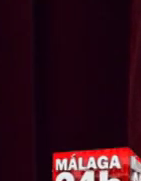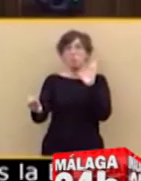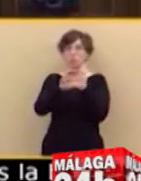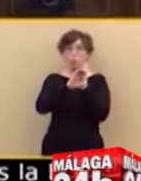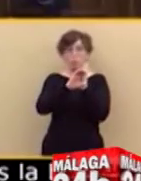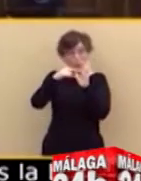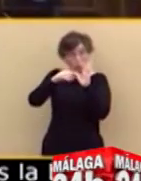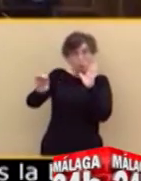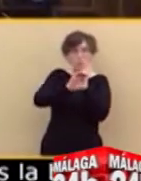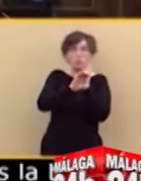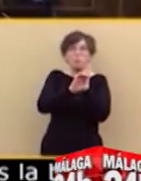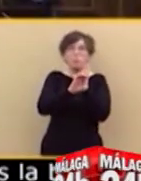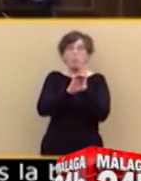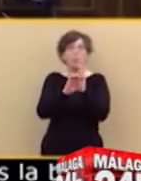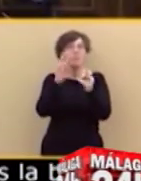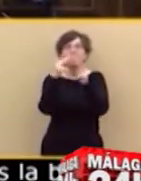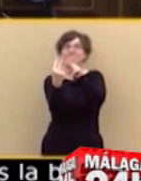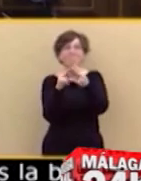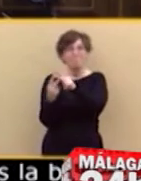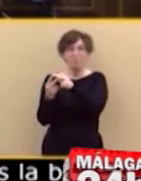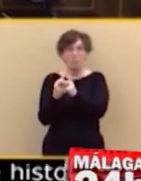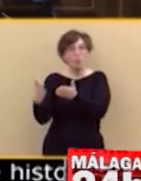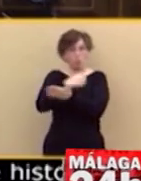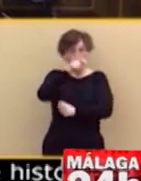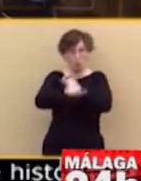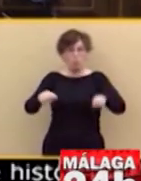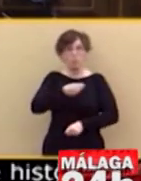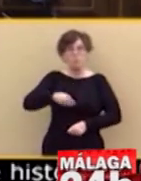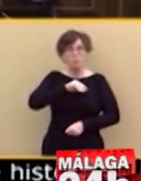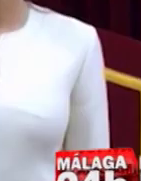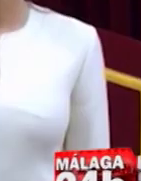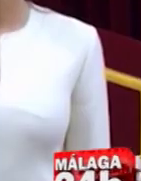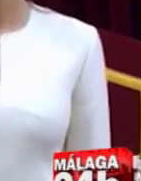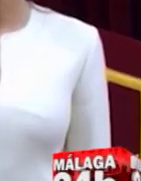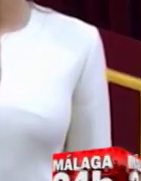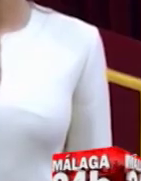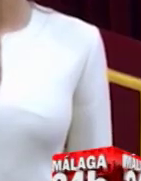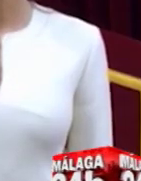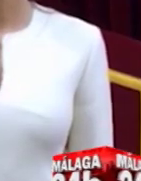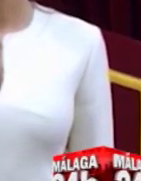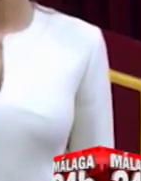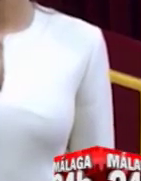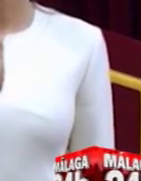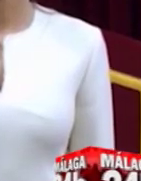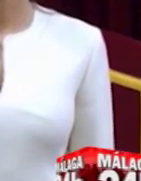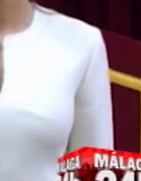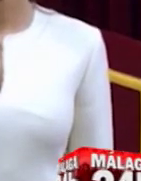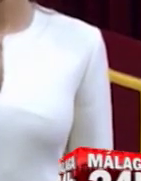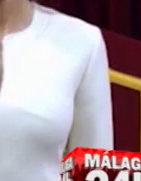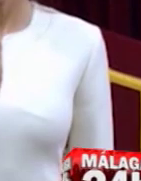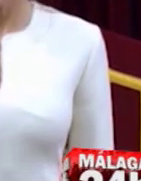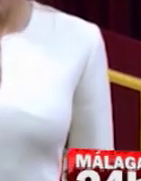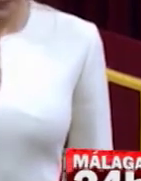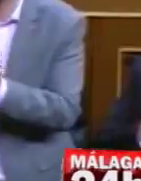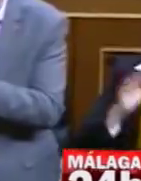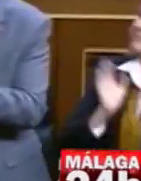de todos los españoles, de diferentes modos de entender y sentir España. Además de haber recalcado que la Constitución nació del